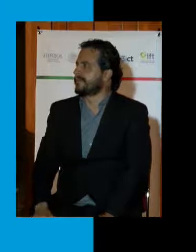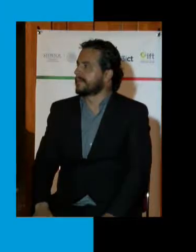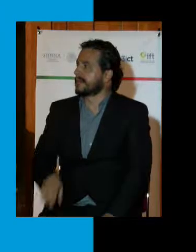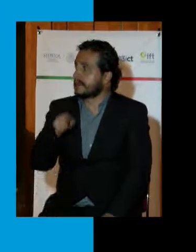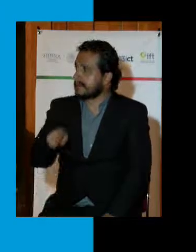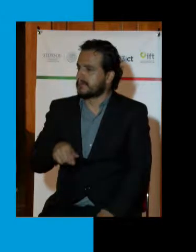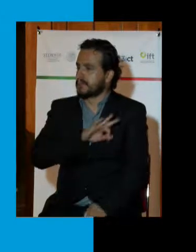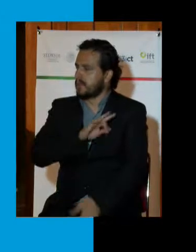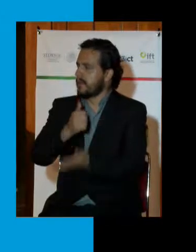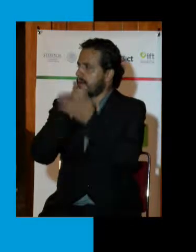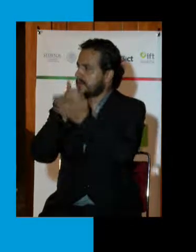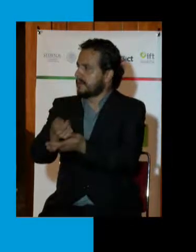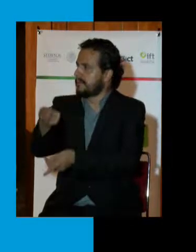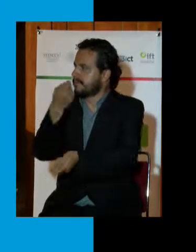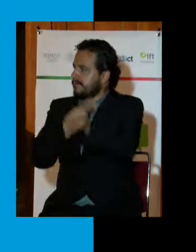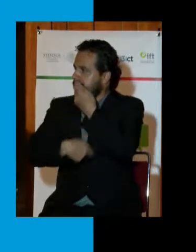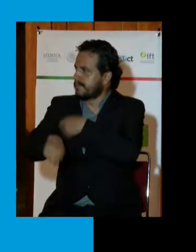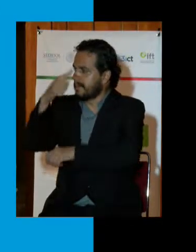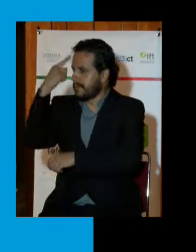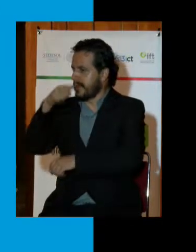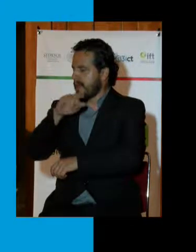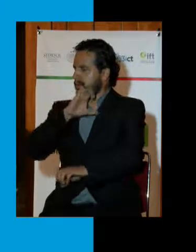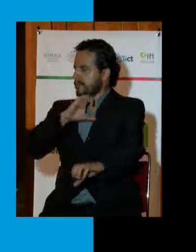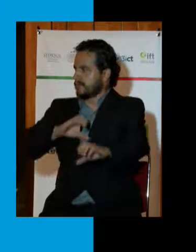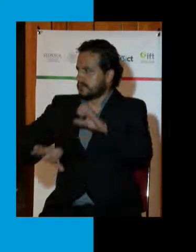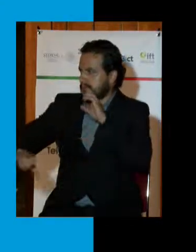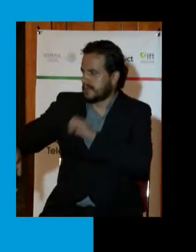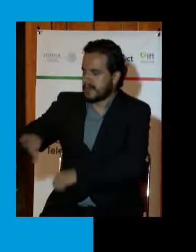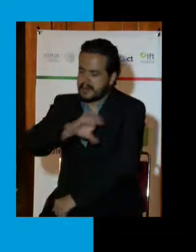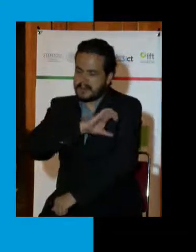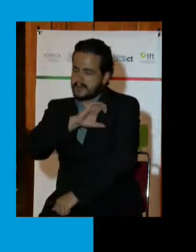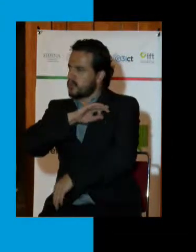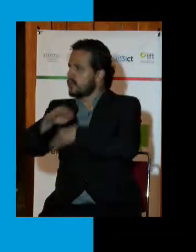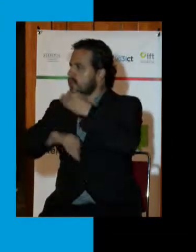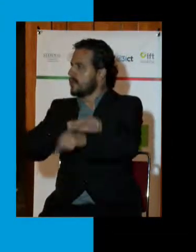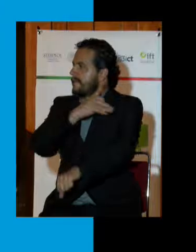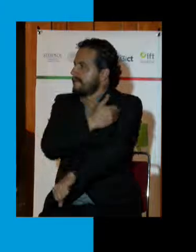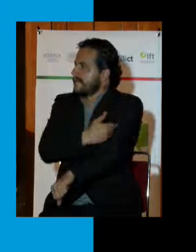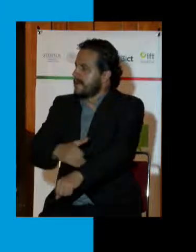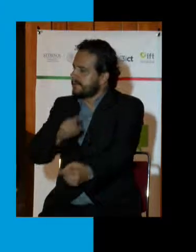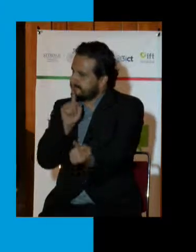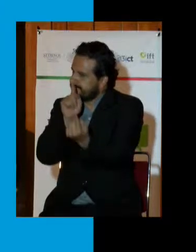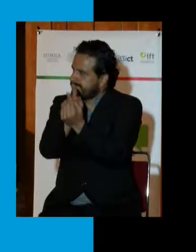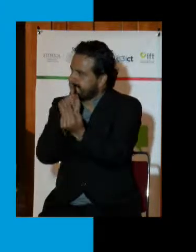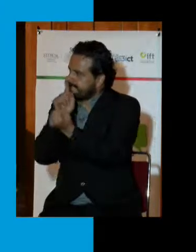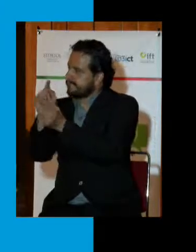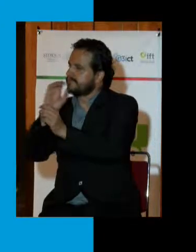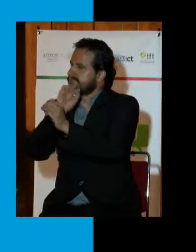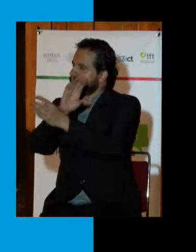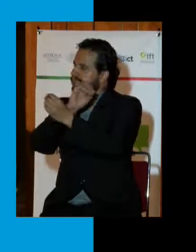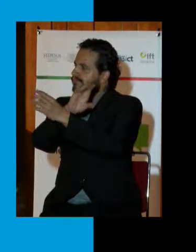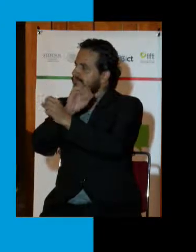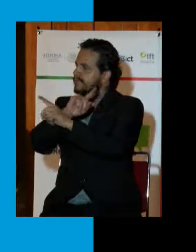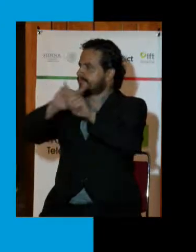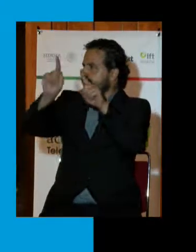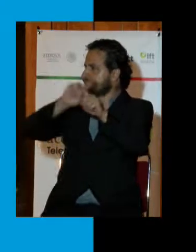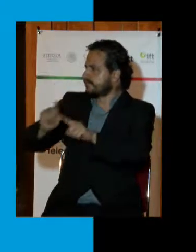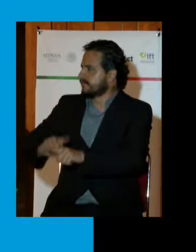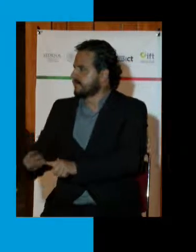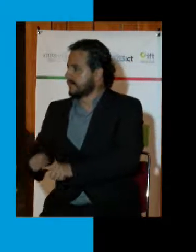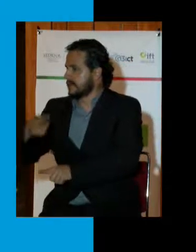mantenernos comunicados con nuestros seres queridos, con nuestros amigos, con gente que no conocemos. Y esta carta que les acabo de leer me parece